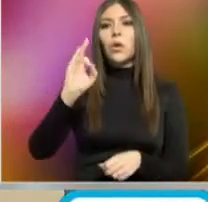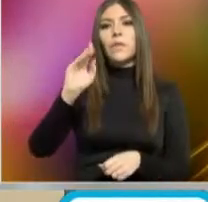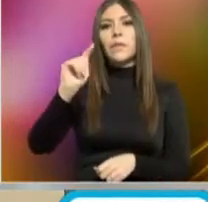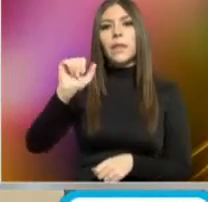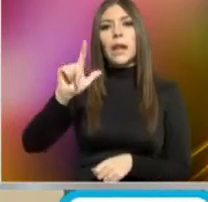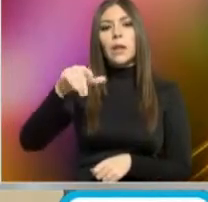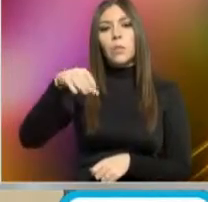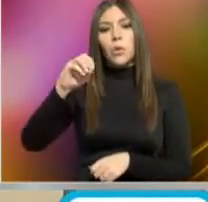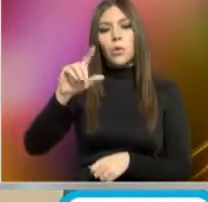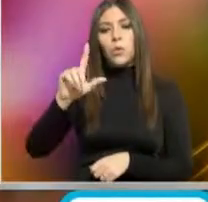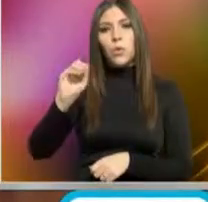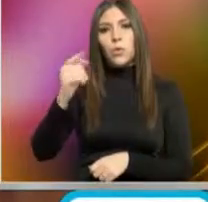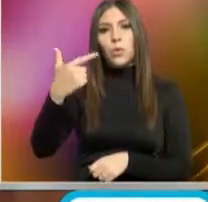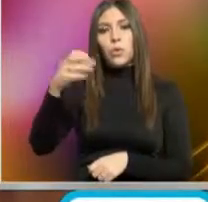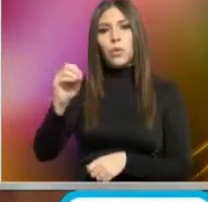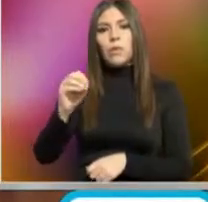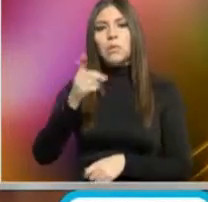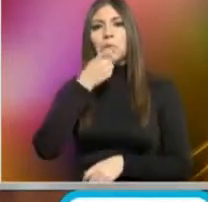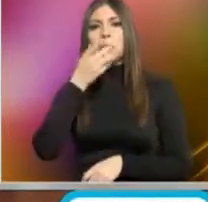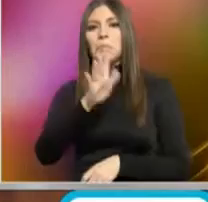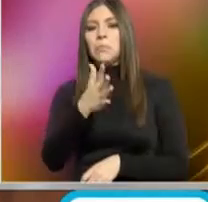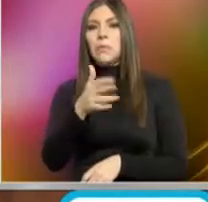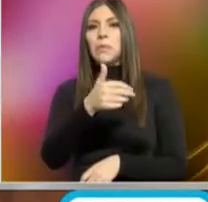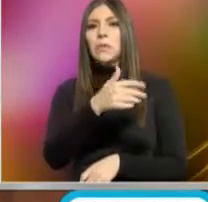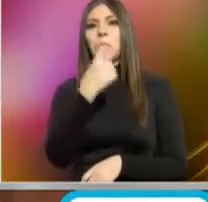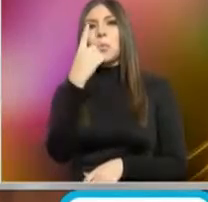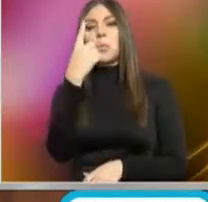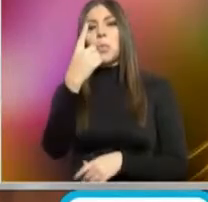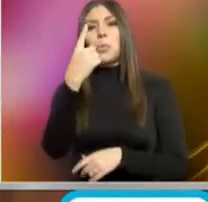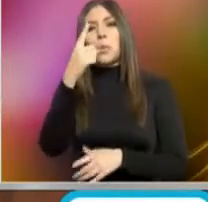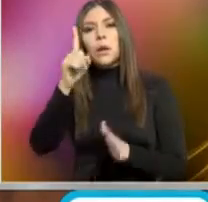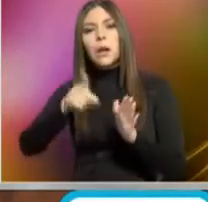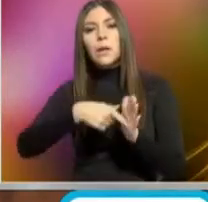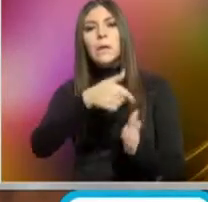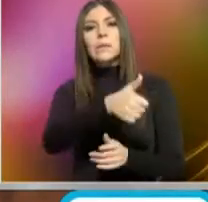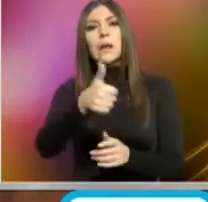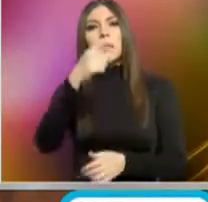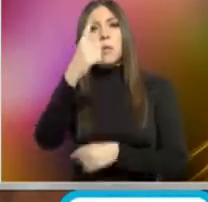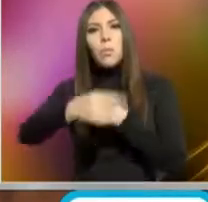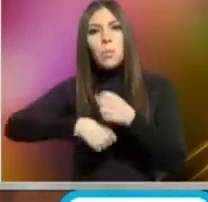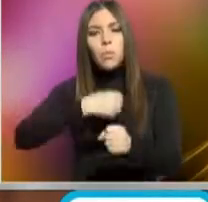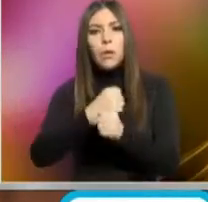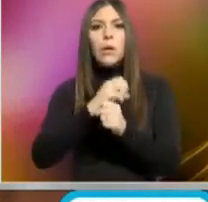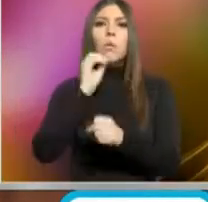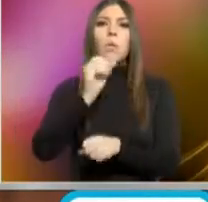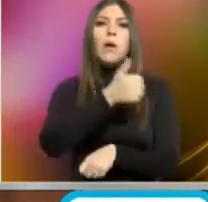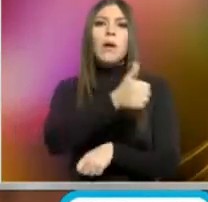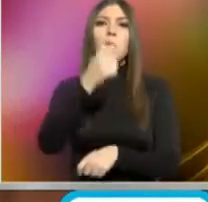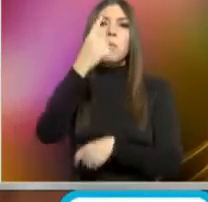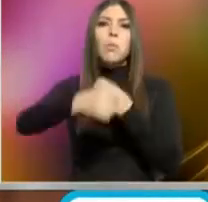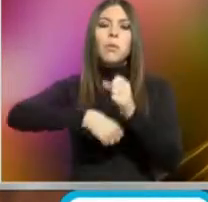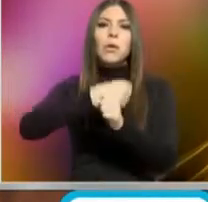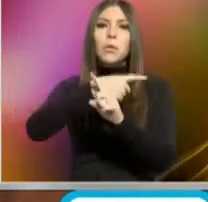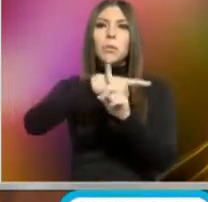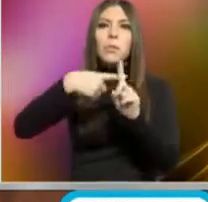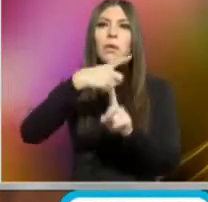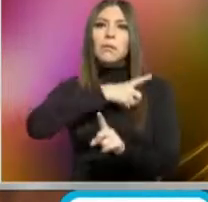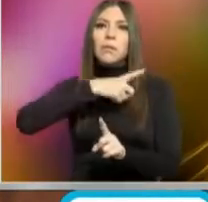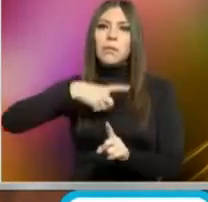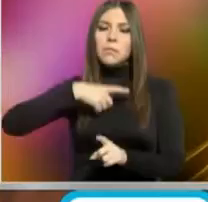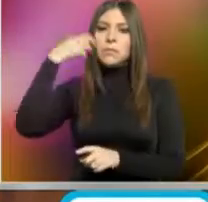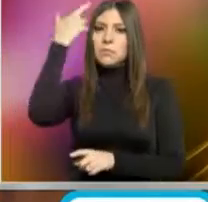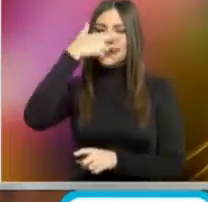vez cada año y medio. Ok. O cada año. ¿Exista o una no cosa así. exista un antecedente? Más vale, sí. Muy bien. Desde